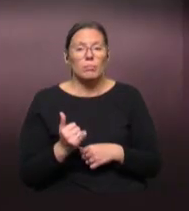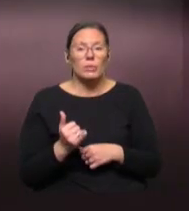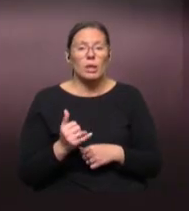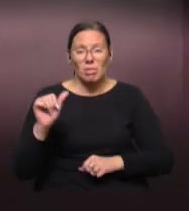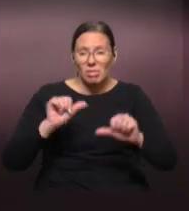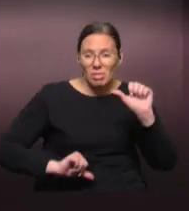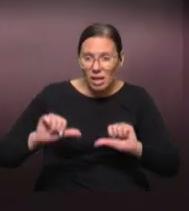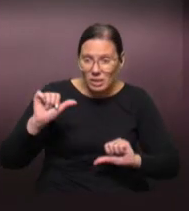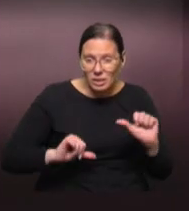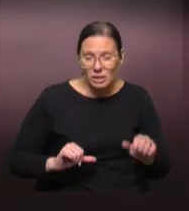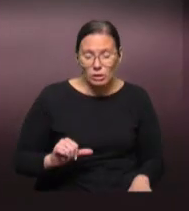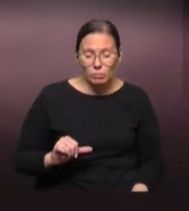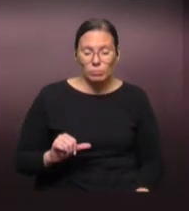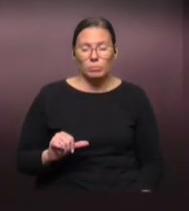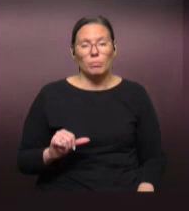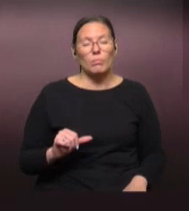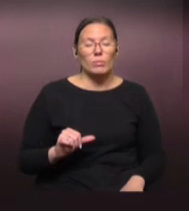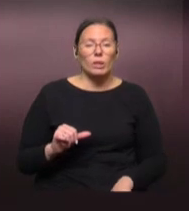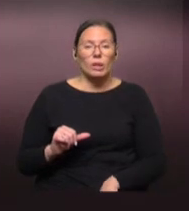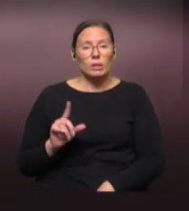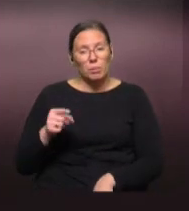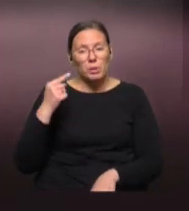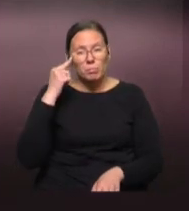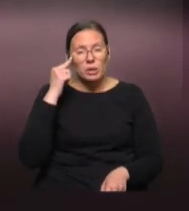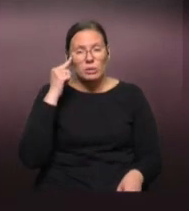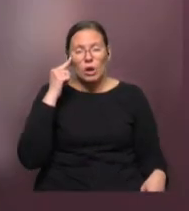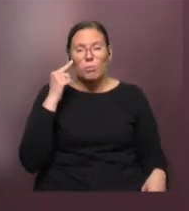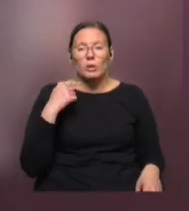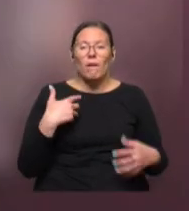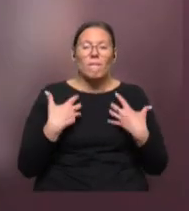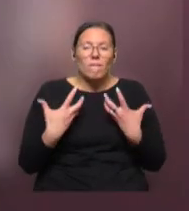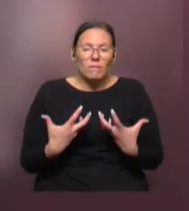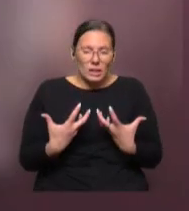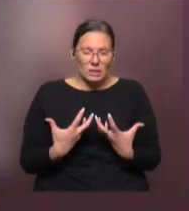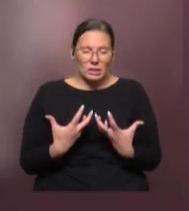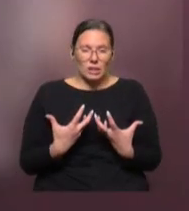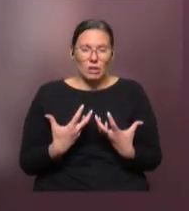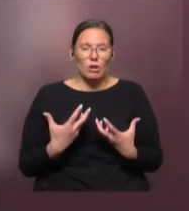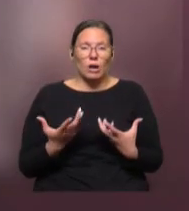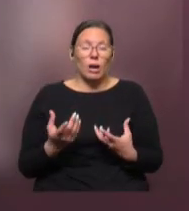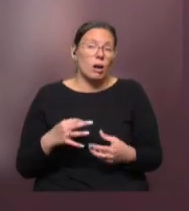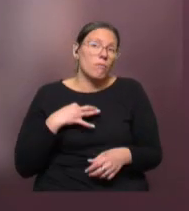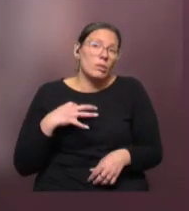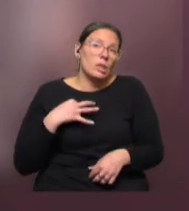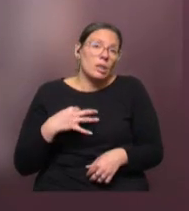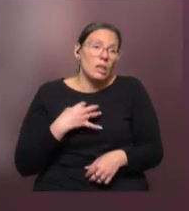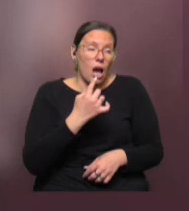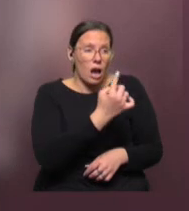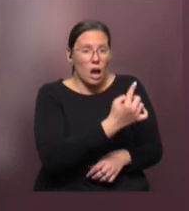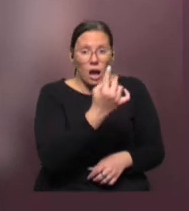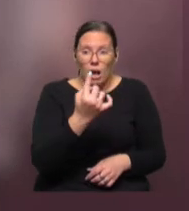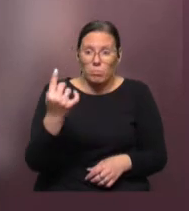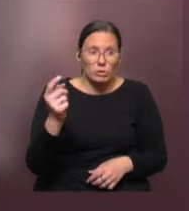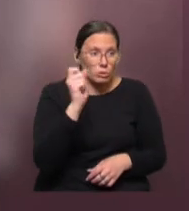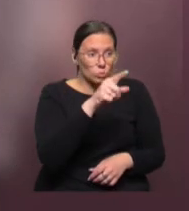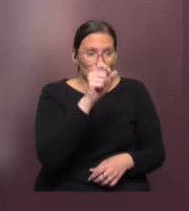muchos daños. Y al mismo tiempo digo, bueno, pero habitar el deseo es parte de la vida y cada persona tiene su